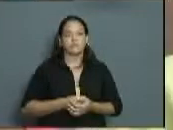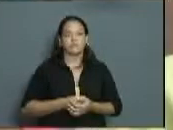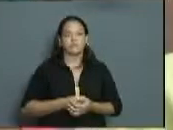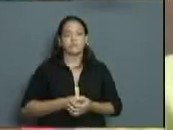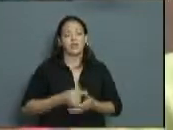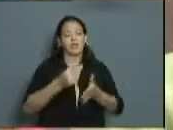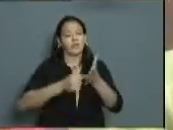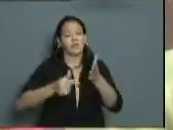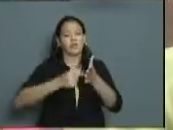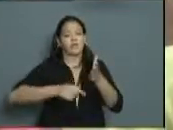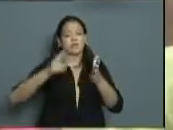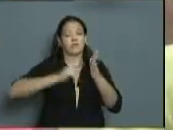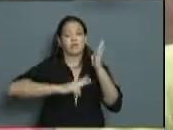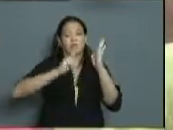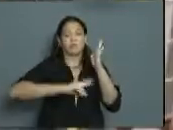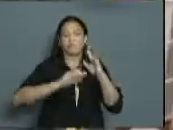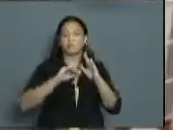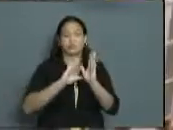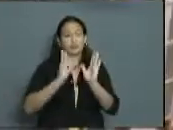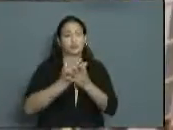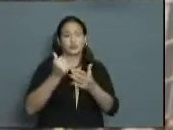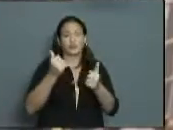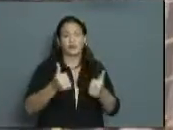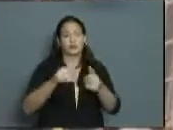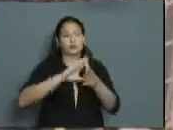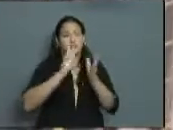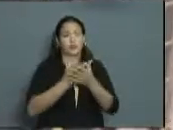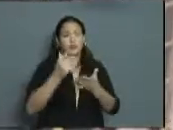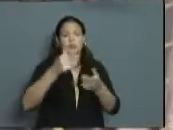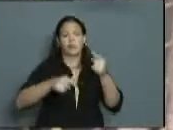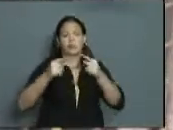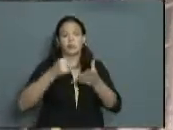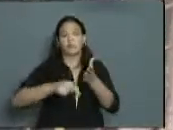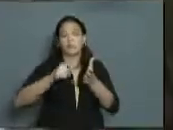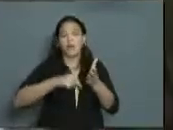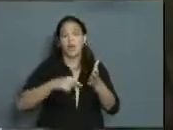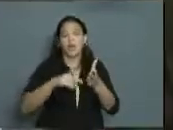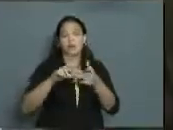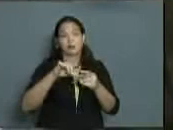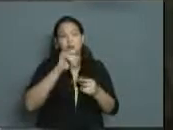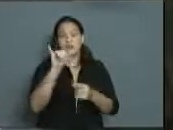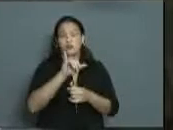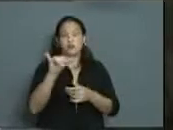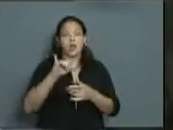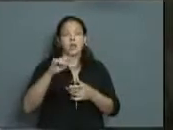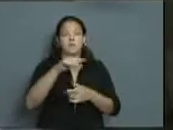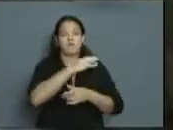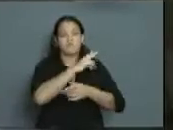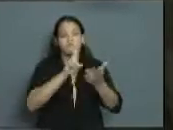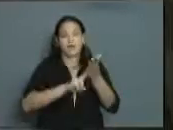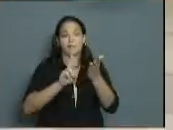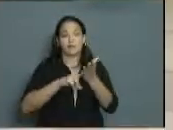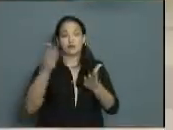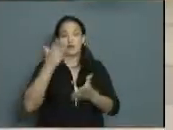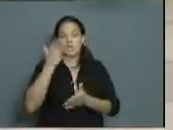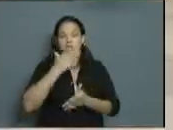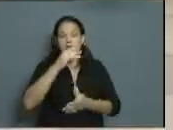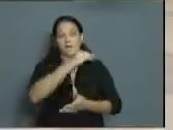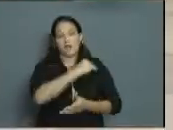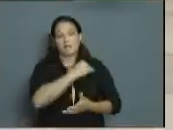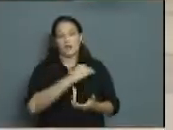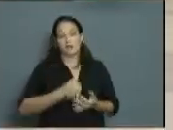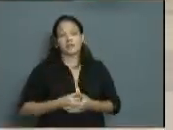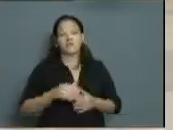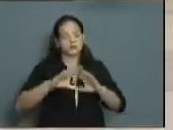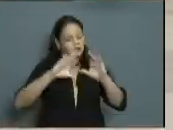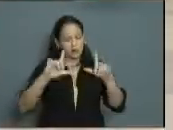ejecución y evaluación rigurosa hasta el más mínimo detalle es parte inherente de aquellos que pertenecen a las FARC y en este caso se cumple